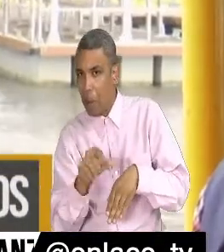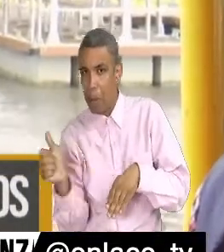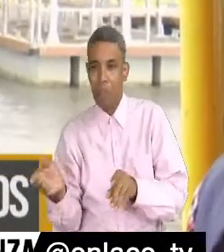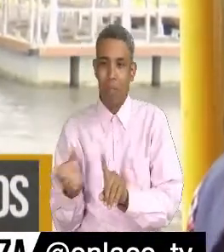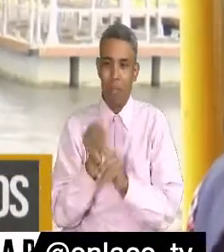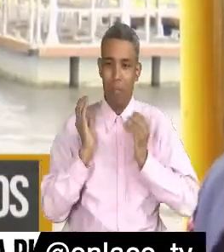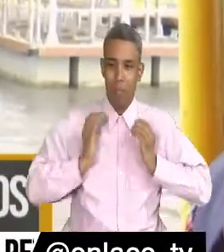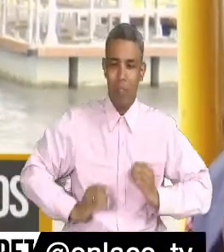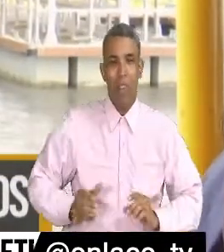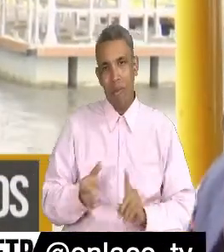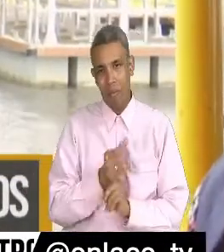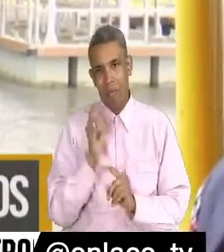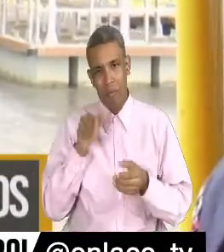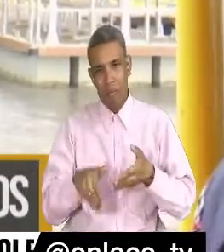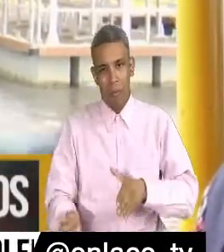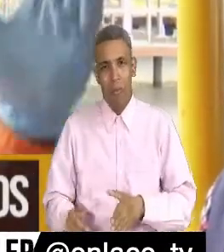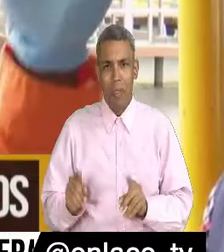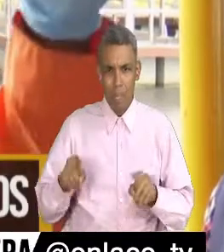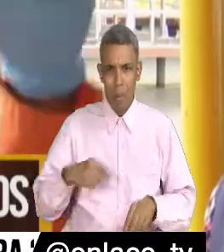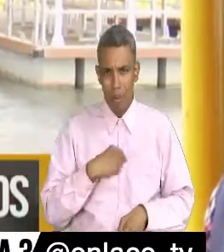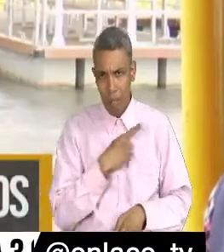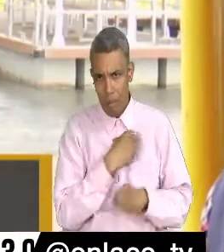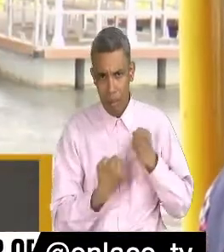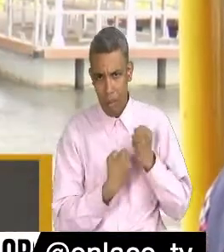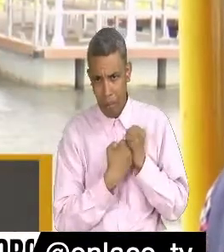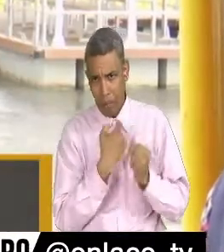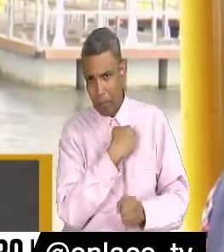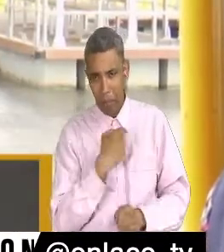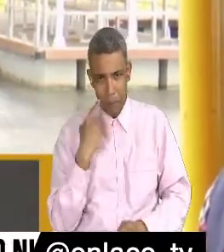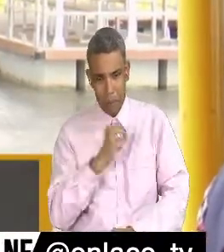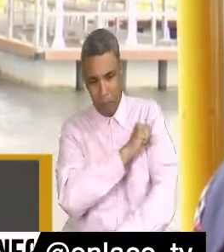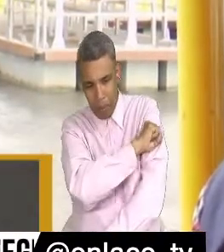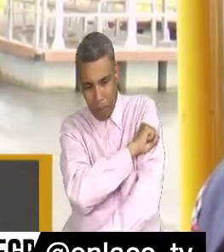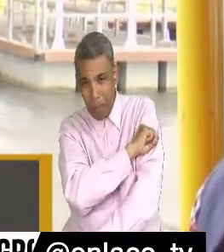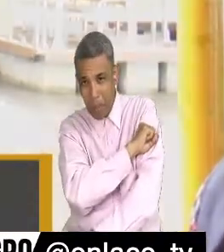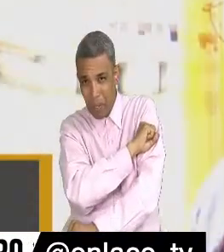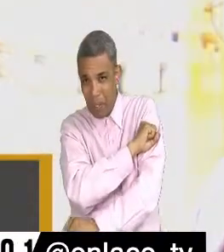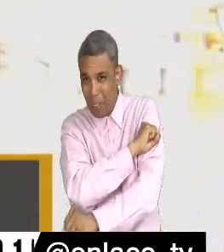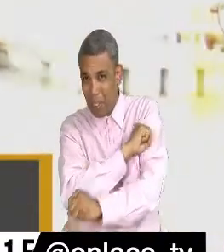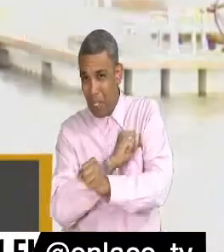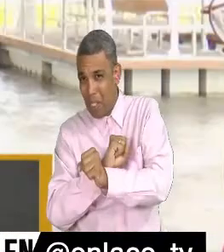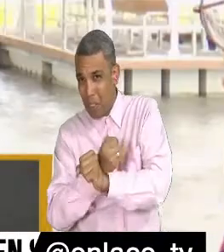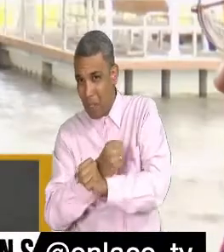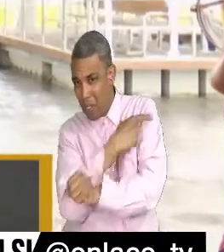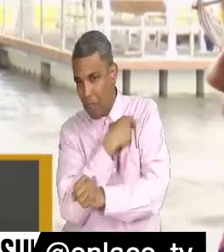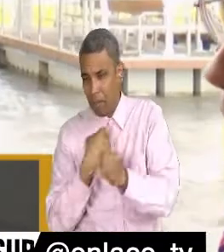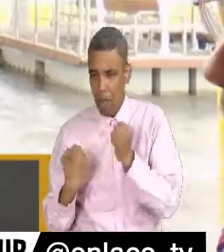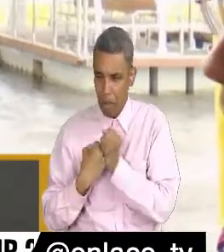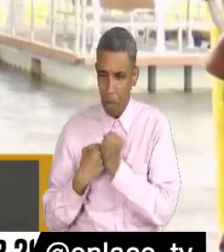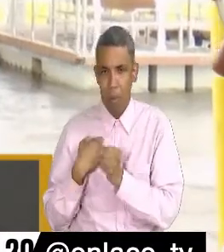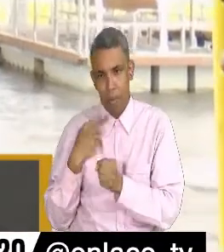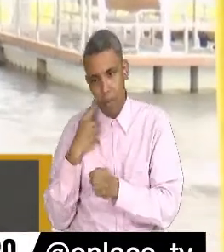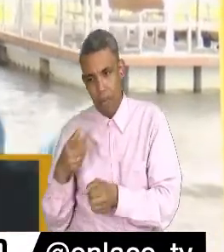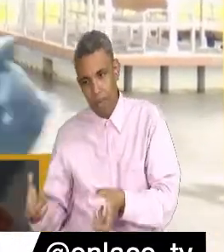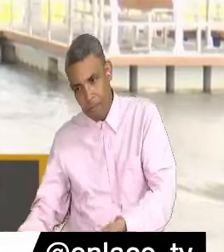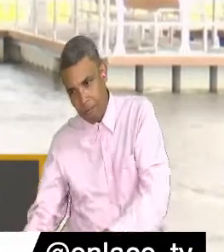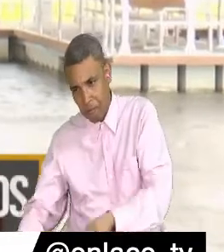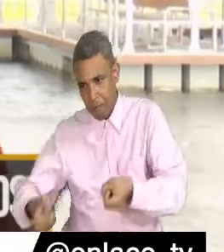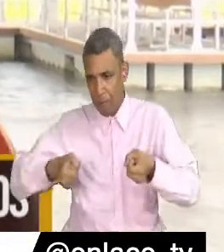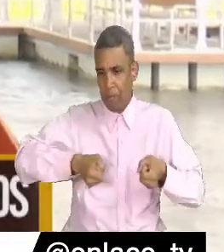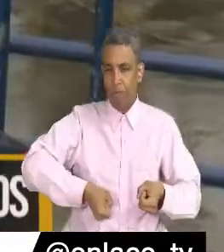de la Defensa Civil lo rescatan y son los que tenemos aquí en el puerto del Yuma. Eso está a 10 minutos de